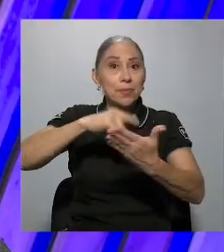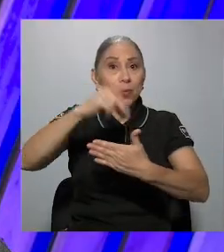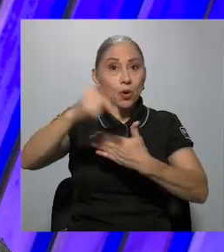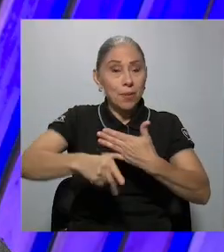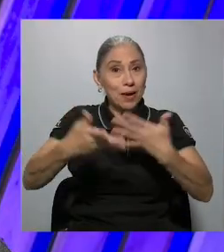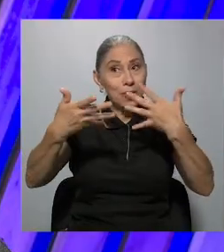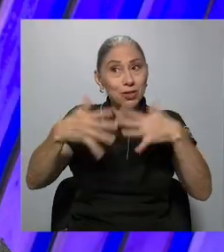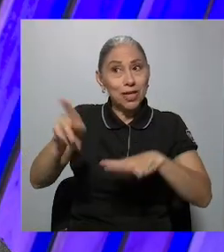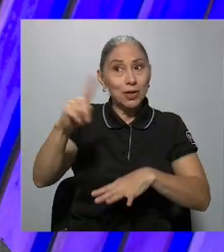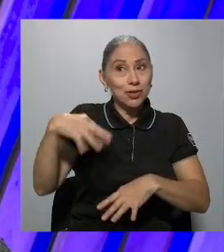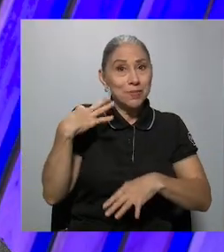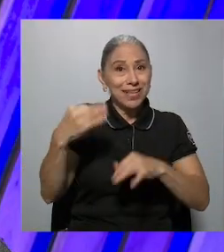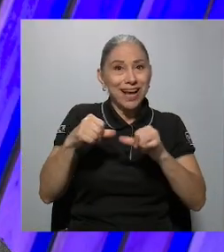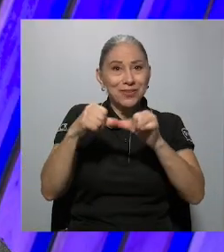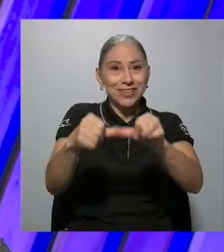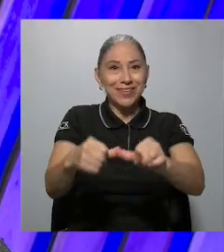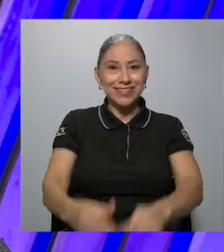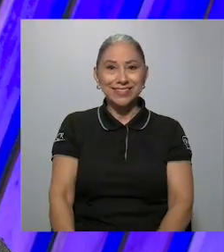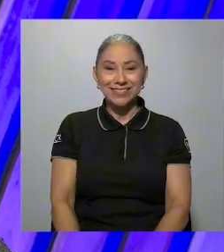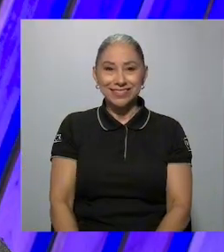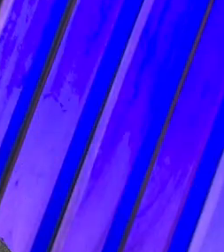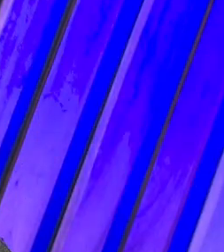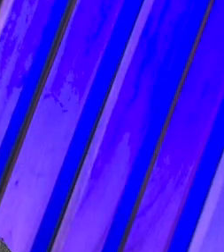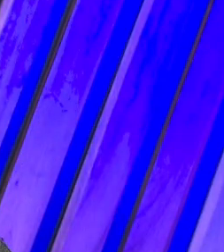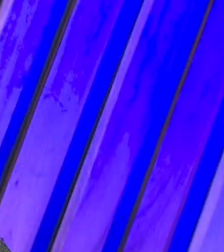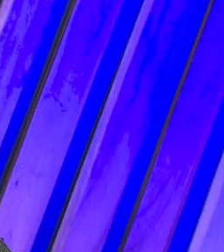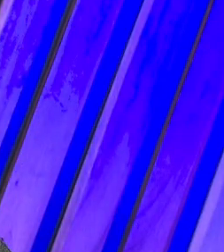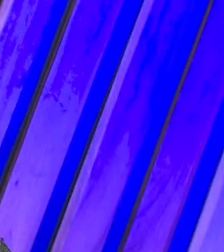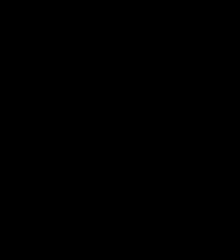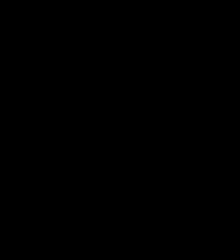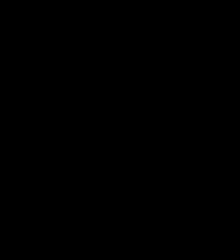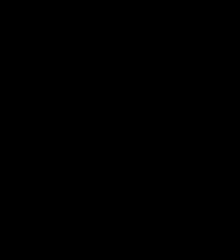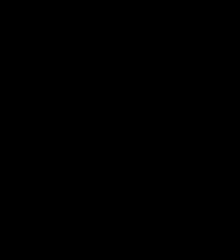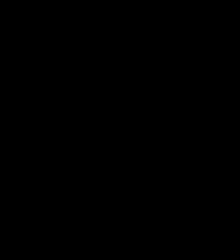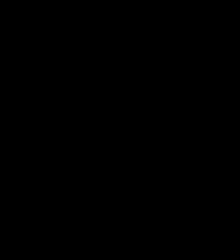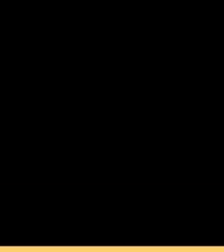hablaremos en el siguiente segmento una vez que el canal nos invite a hacerlo.